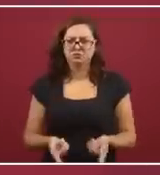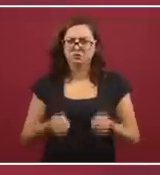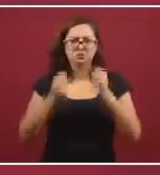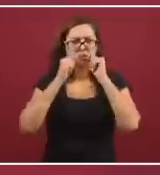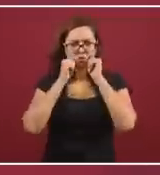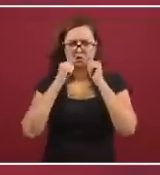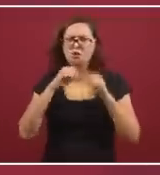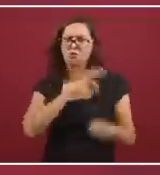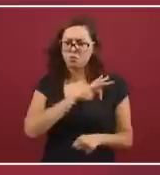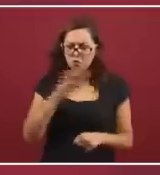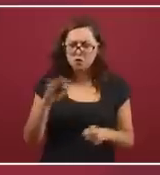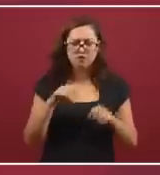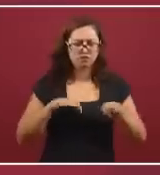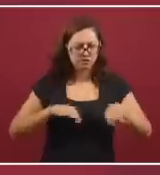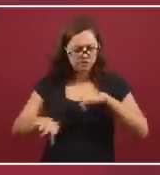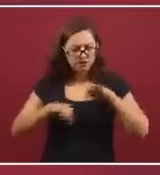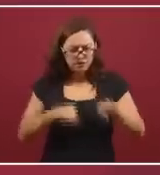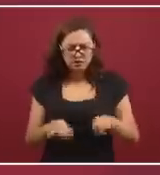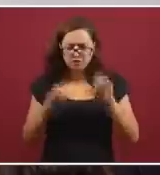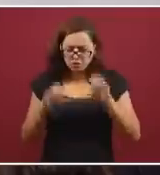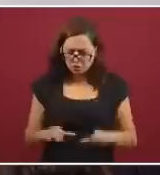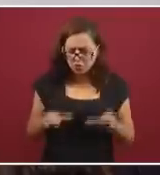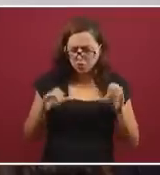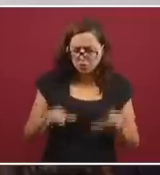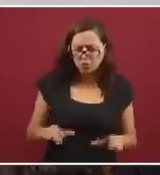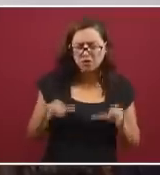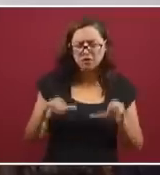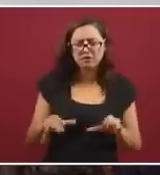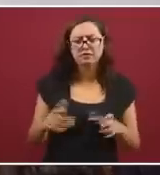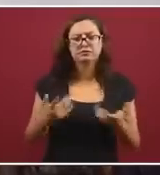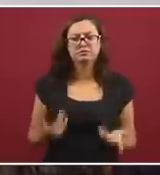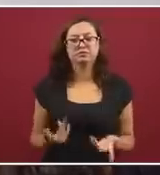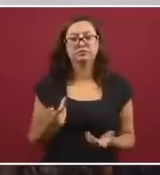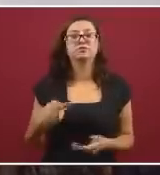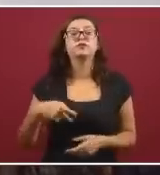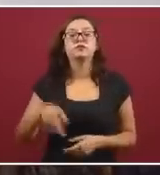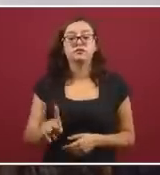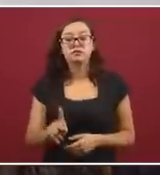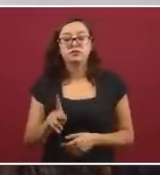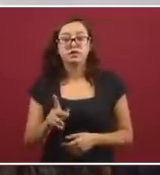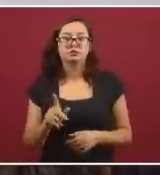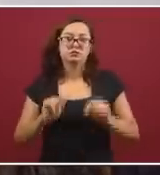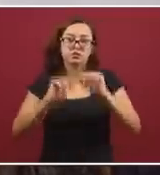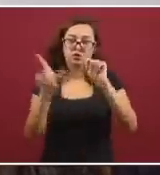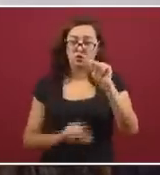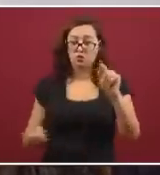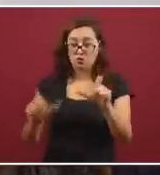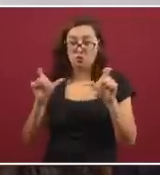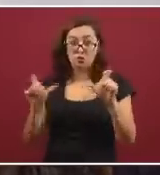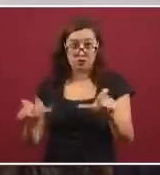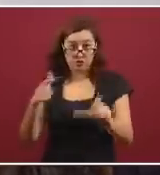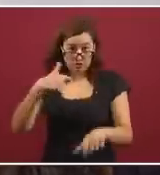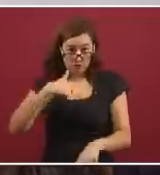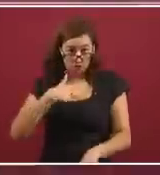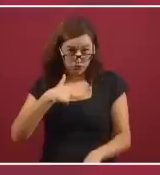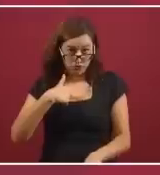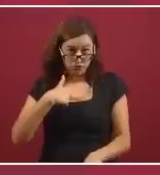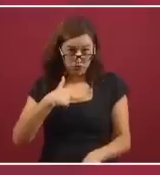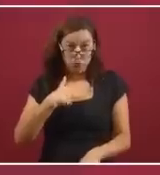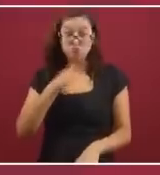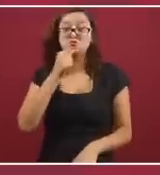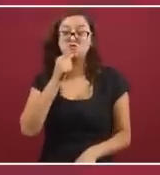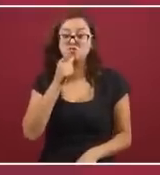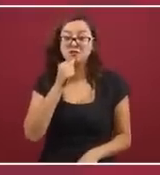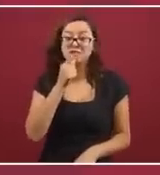y me cuido pero para la guardia pues a lo mejor pues no